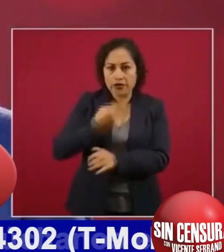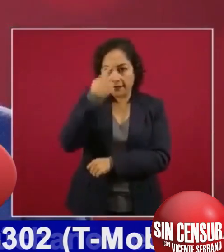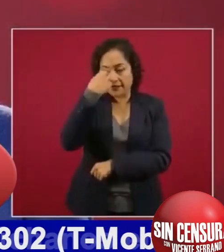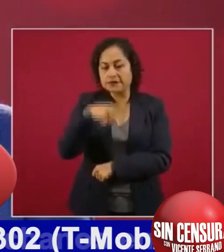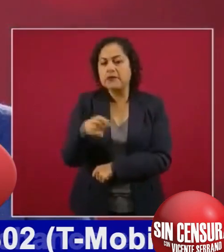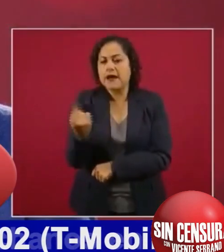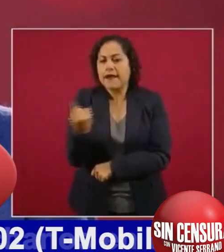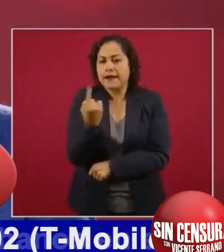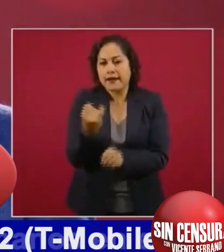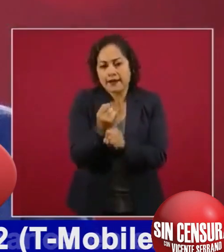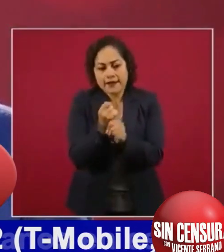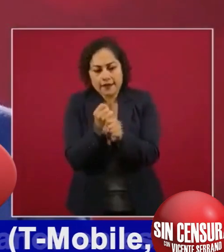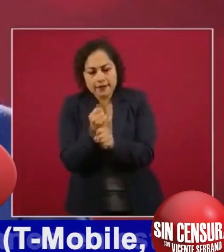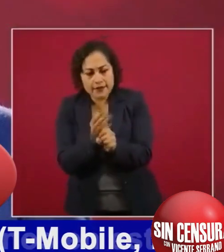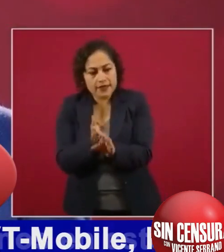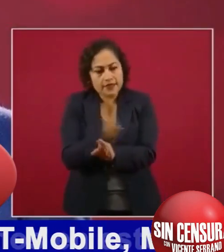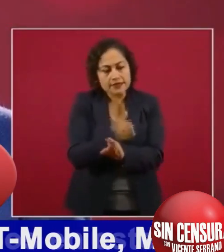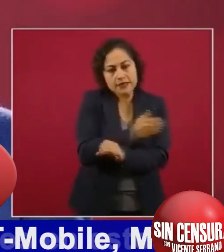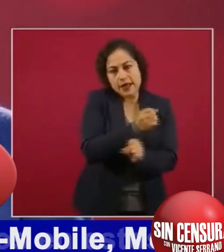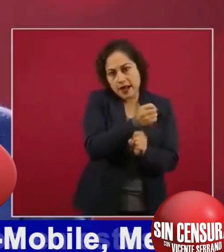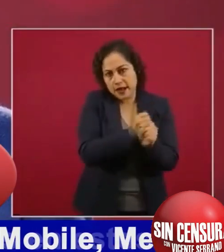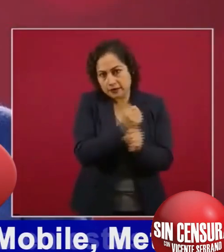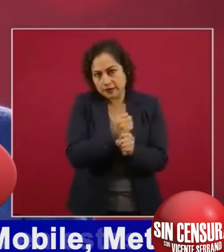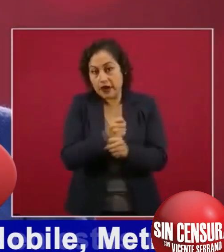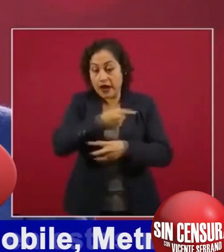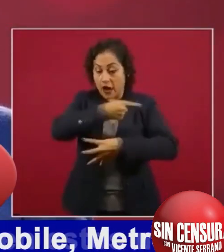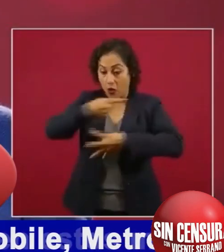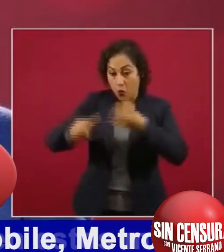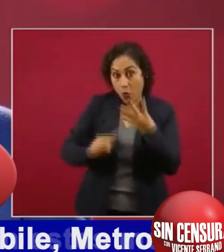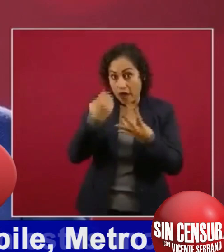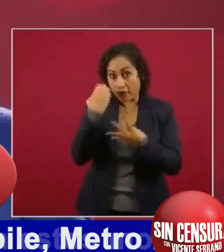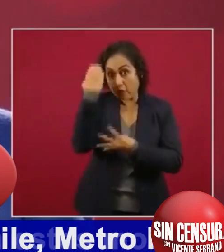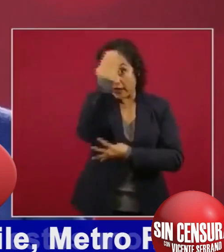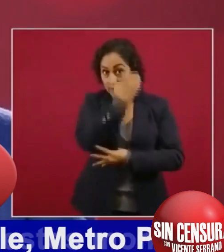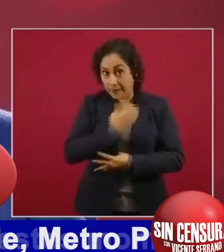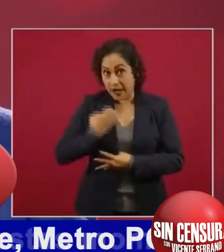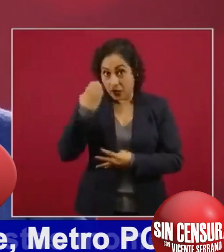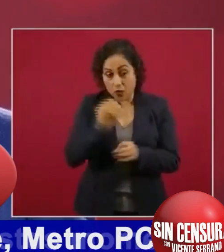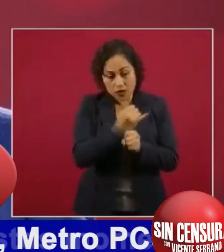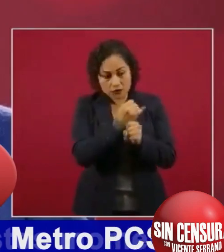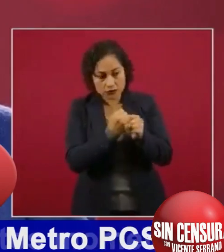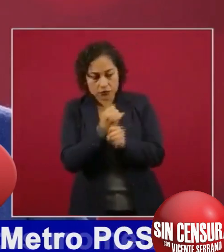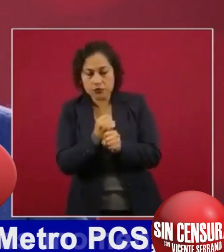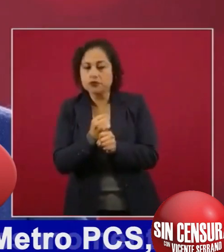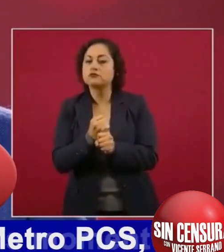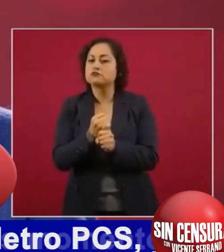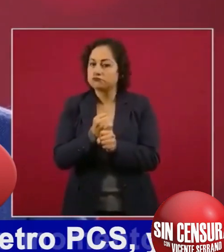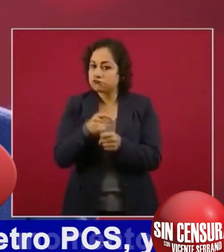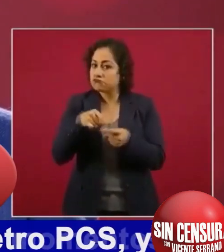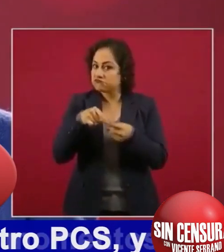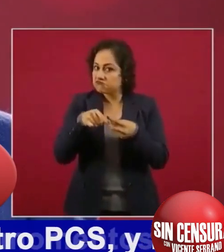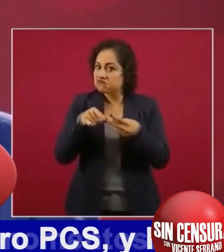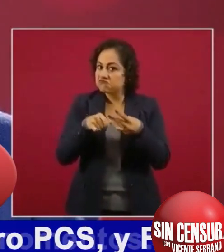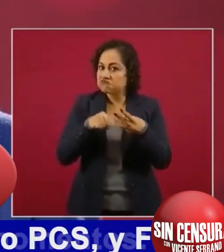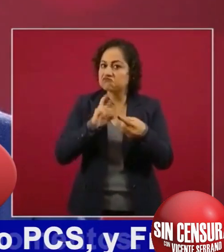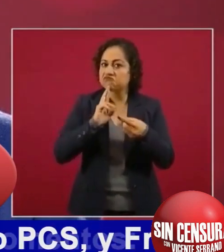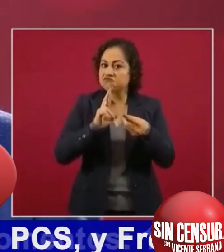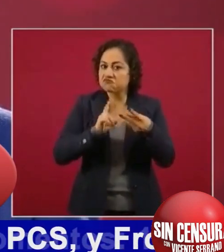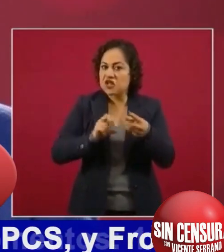tortura y ya hay 4 protocolos de Estambul que determinaron que efectivamente fue